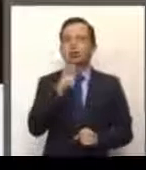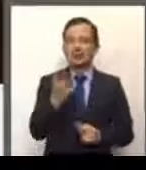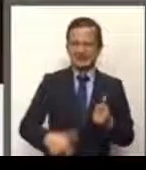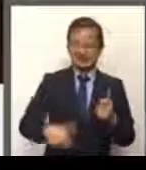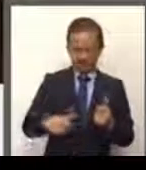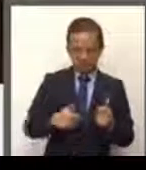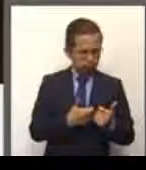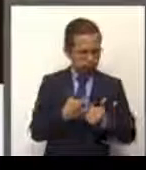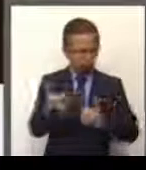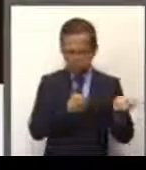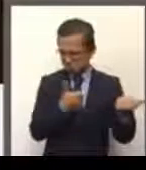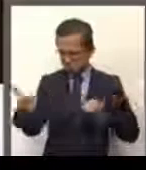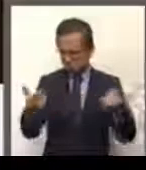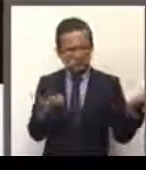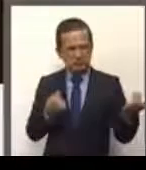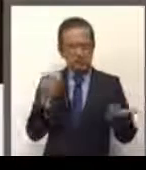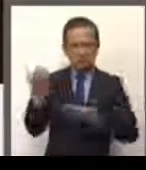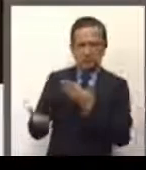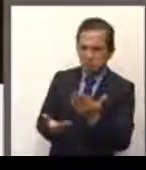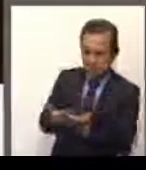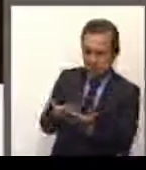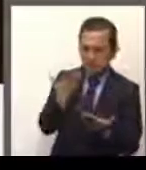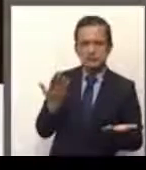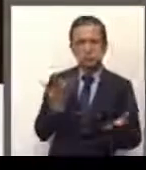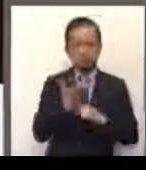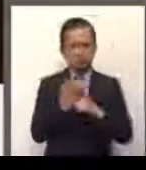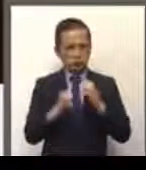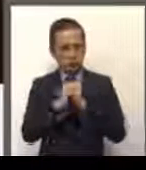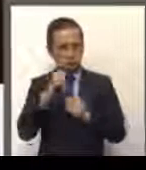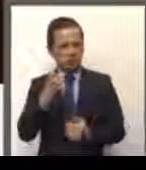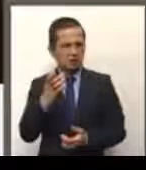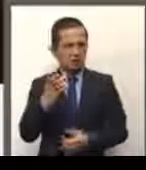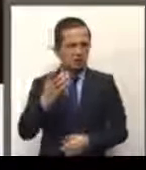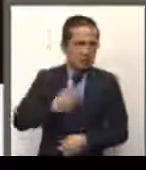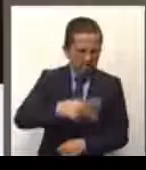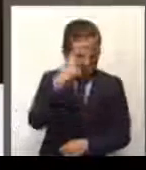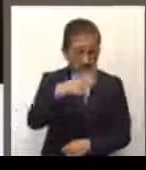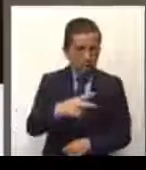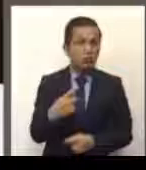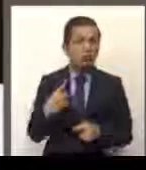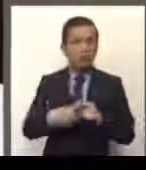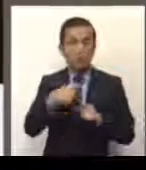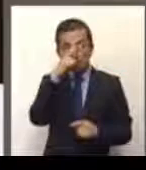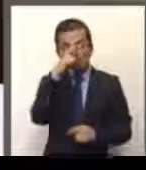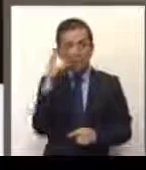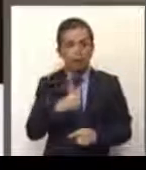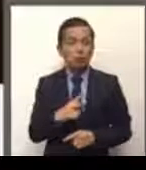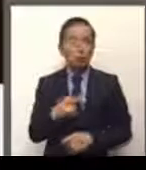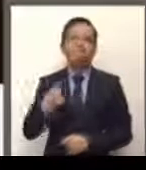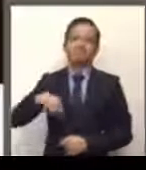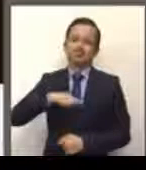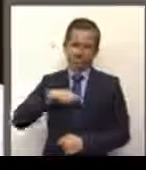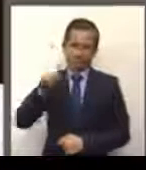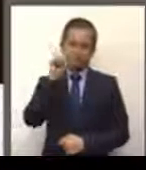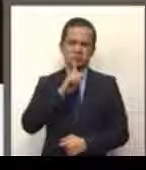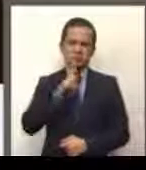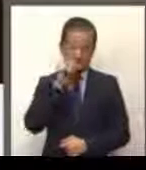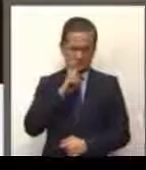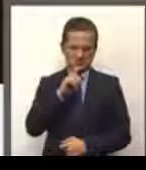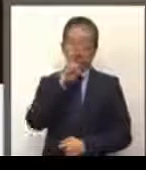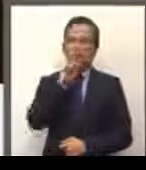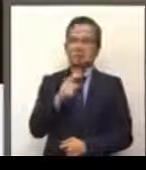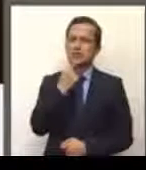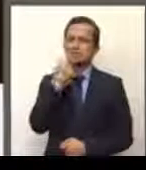servicios públicos, siendo las principales afectadas nosotras las mujeres y los niños